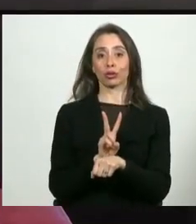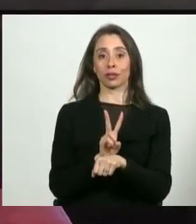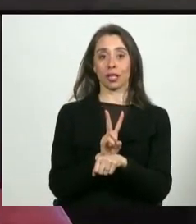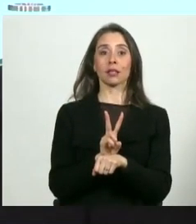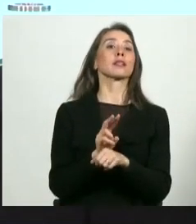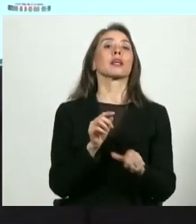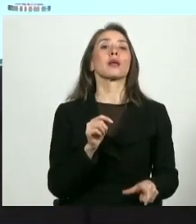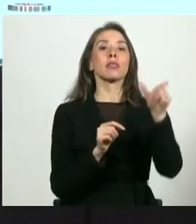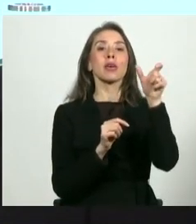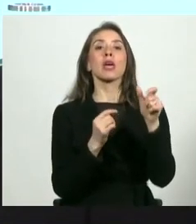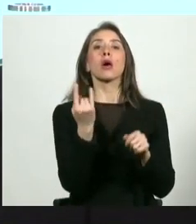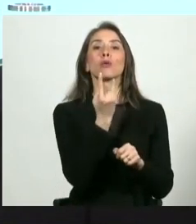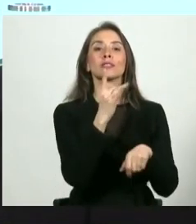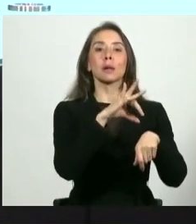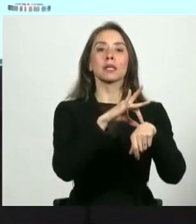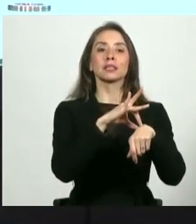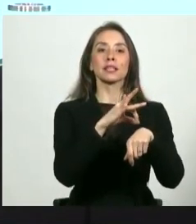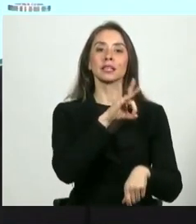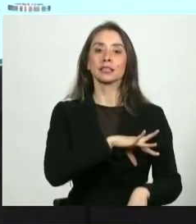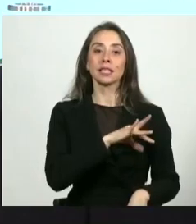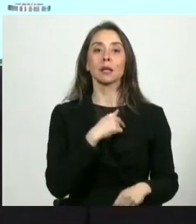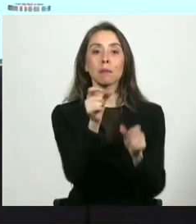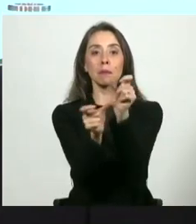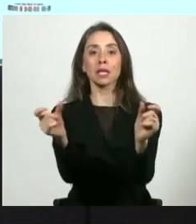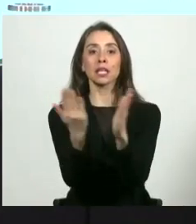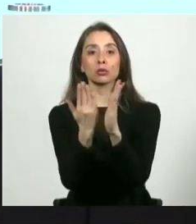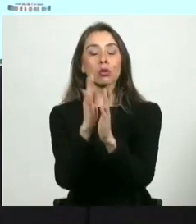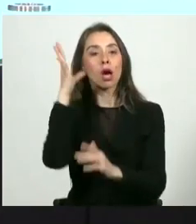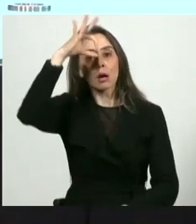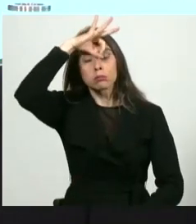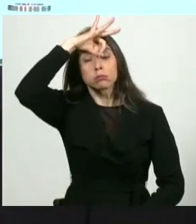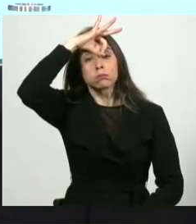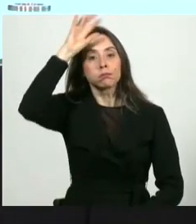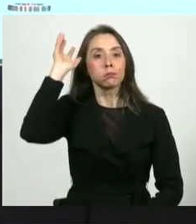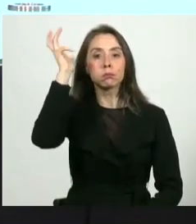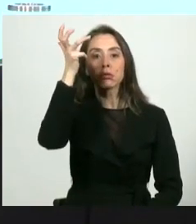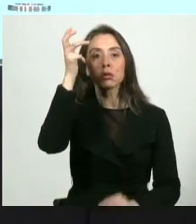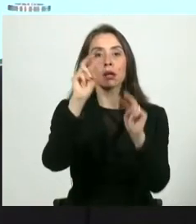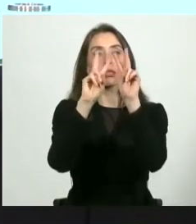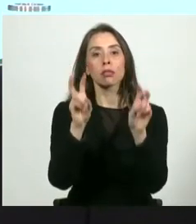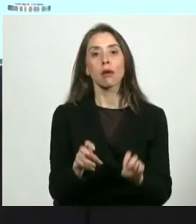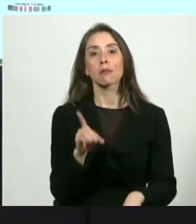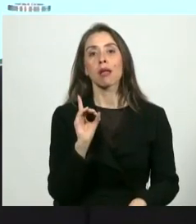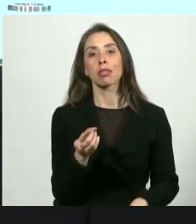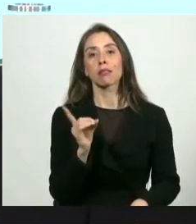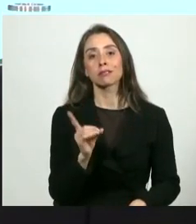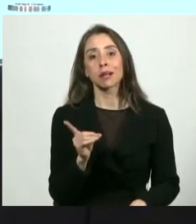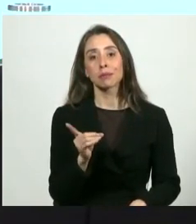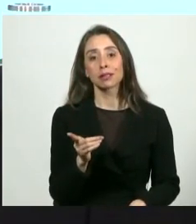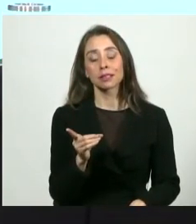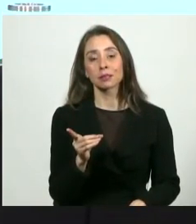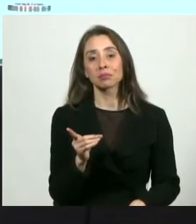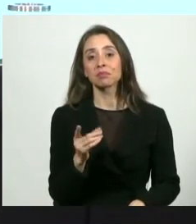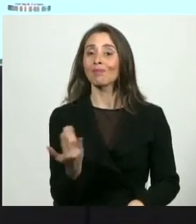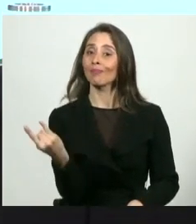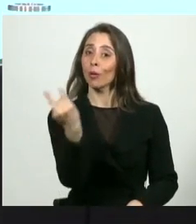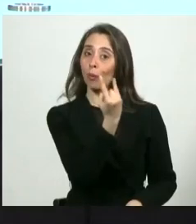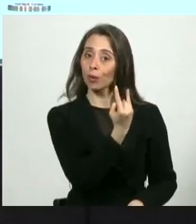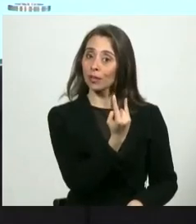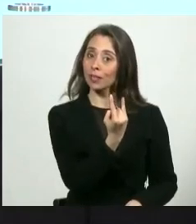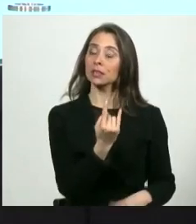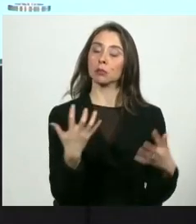Facultad de Medicina de la Universidad de Chile y mis estudiantes son tremendamente ignorantes en el tema de discapacidad. Por lo tanto, creo que las universidades